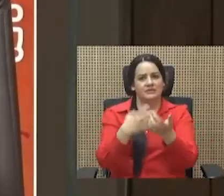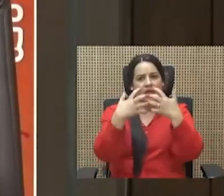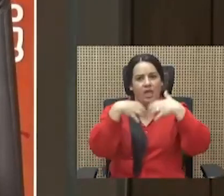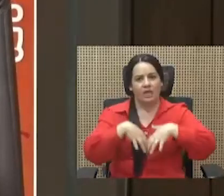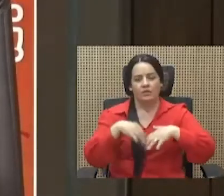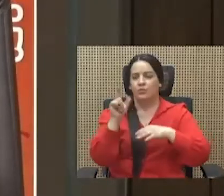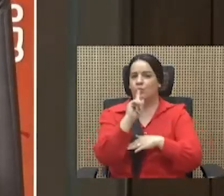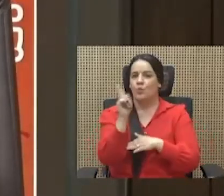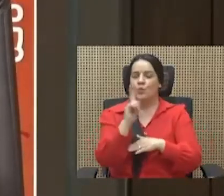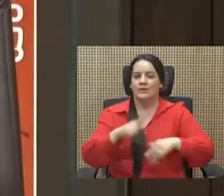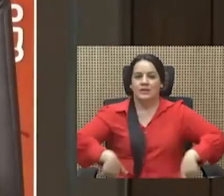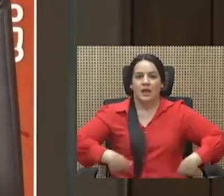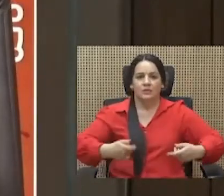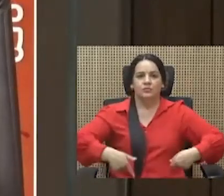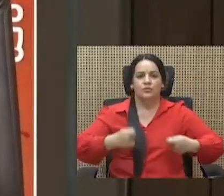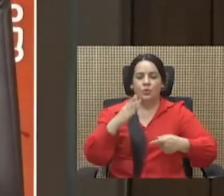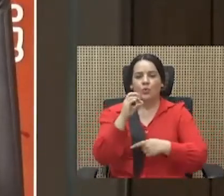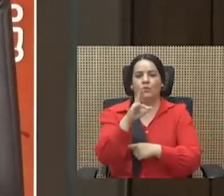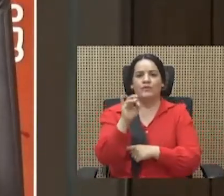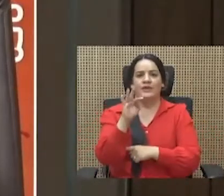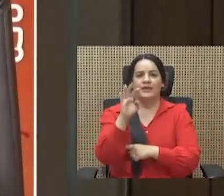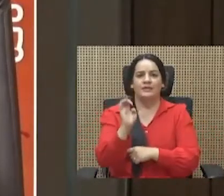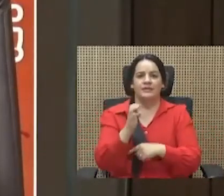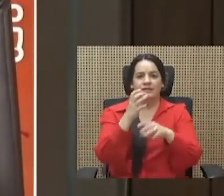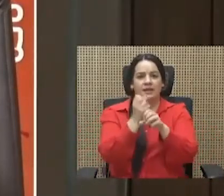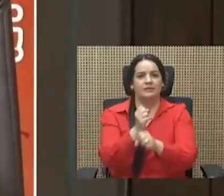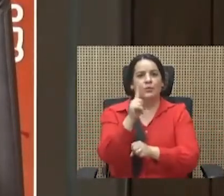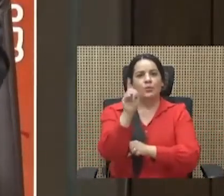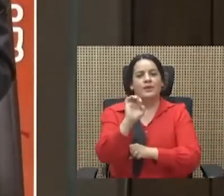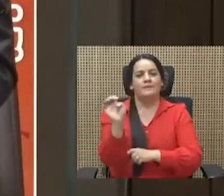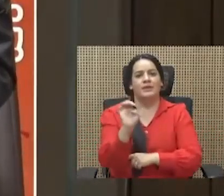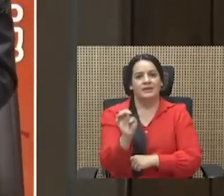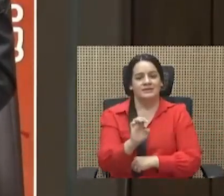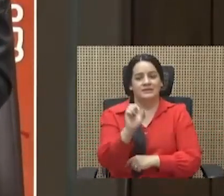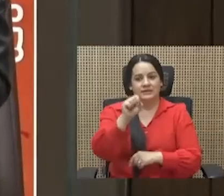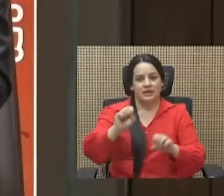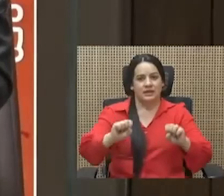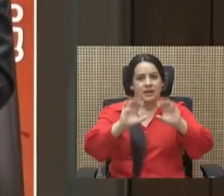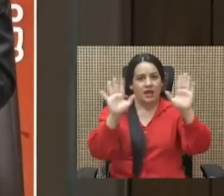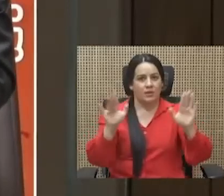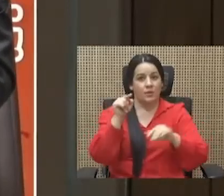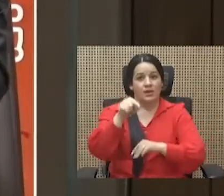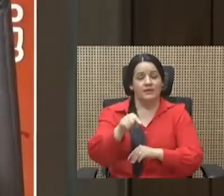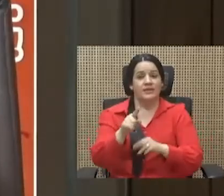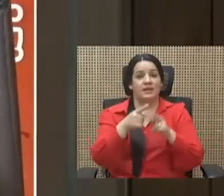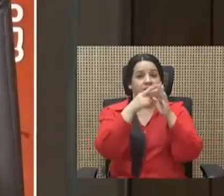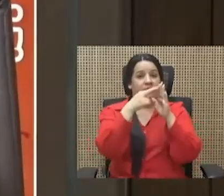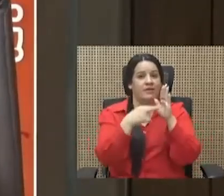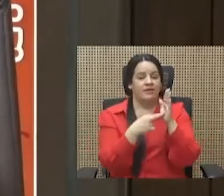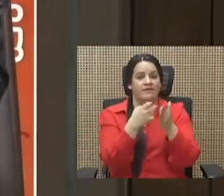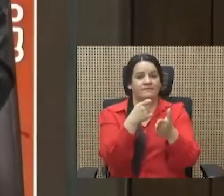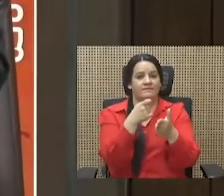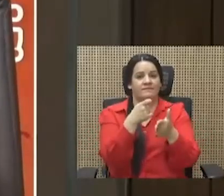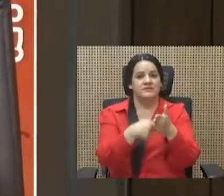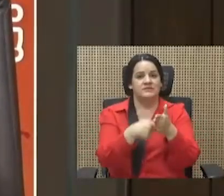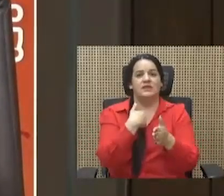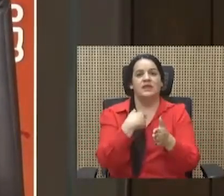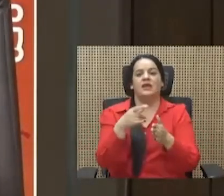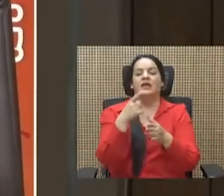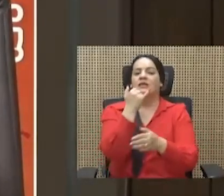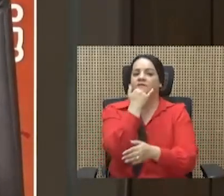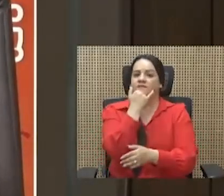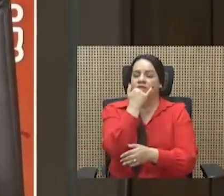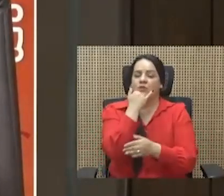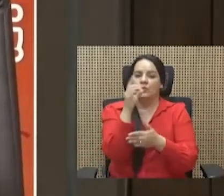una emergencia. Entonces sí, claro, la regla fiscal tenía defectos de diseño. Pero algo que ninguno de ustedes se ha puesto a